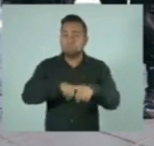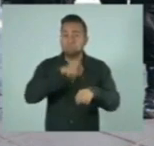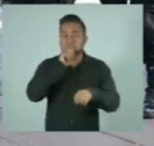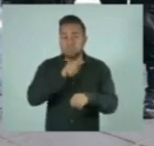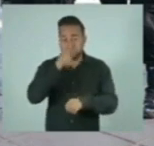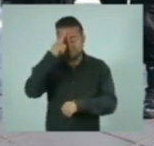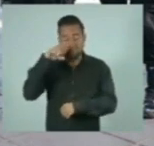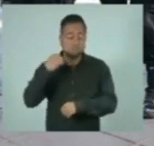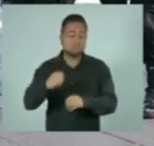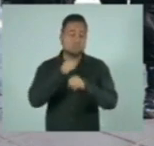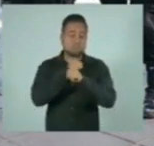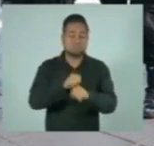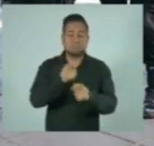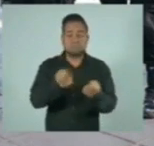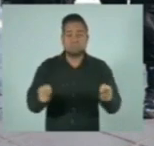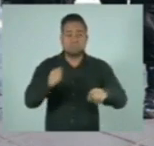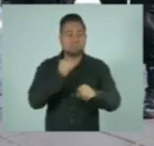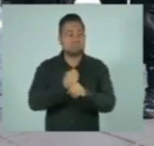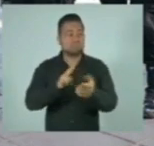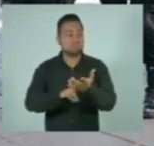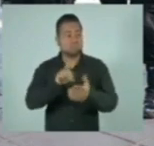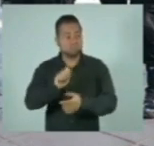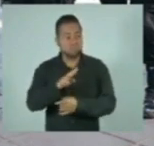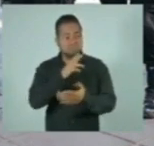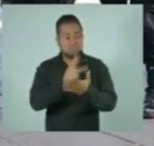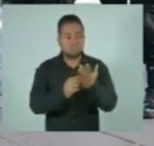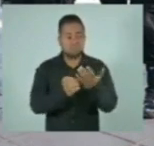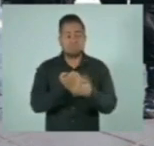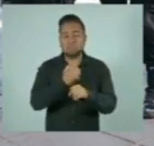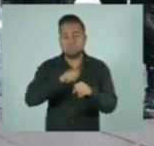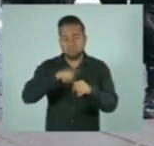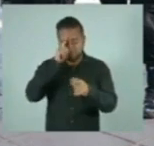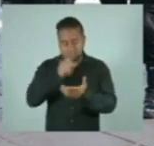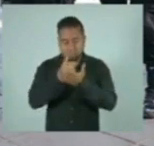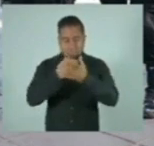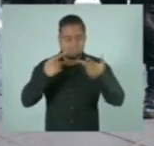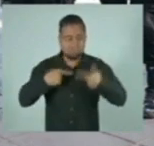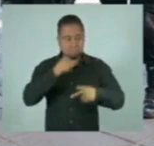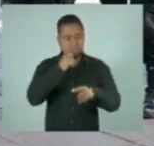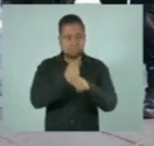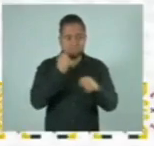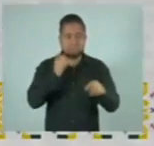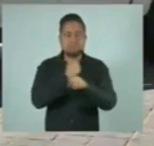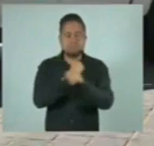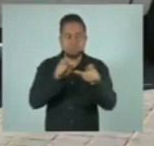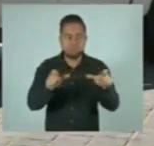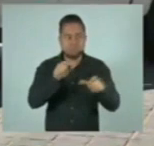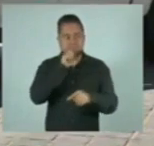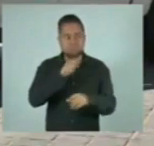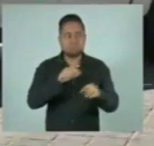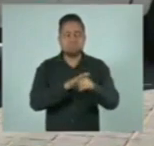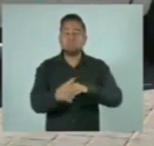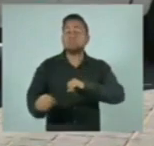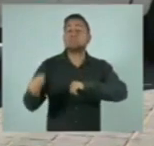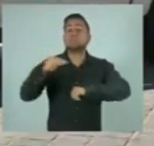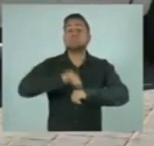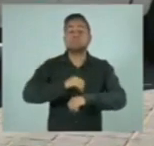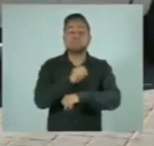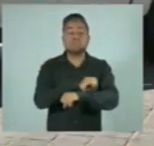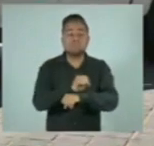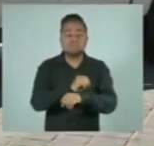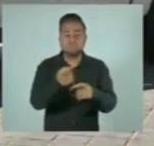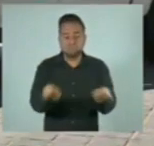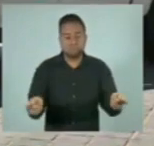Oaxaca Segura, Guelaguetza 2024, plan estatal de auxilio a la población, transporte seguro, y agregamos lo que es el operativo